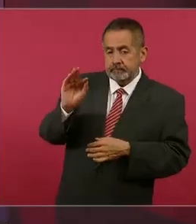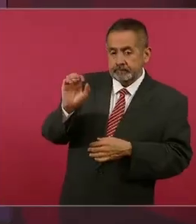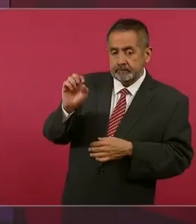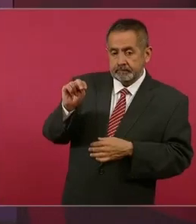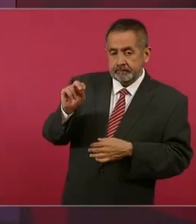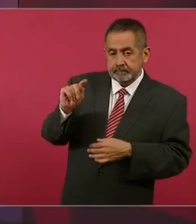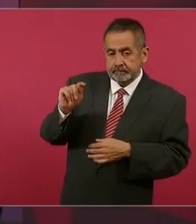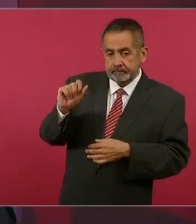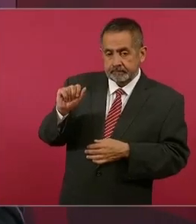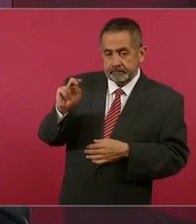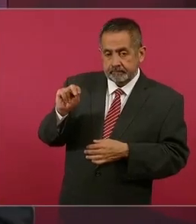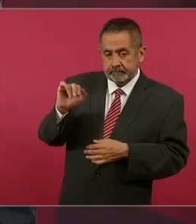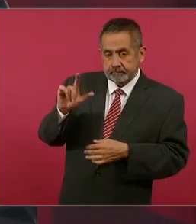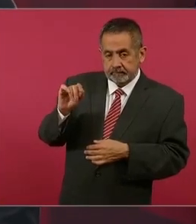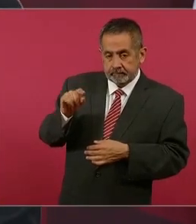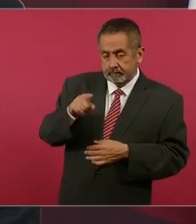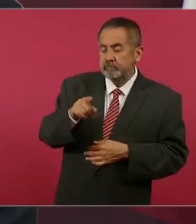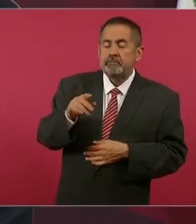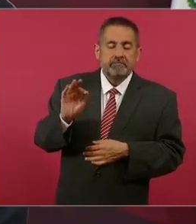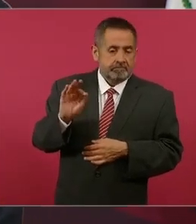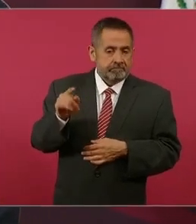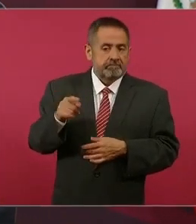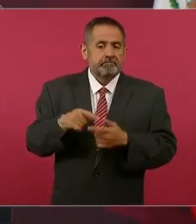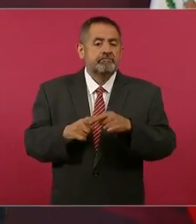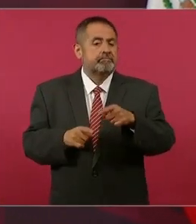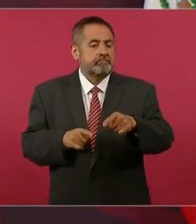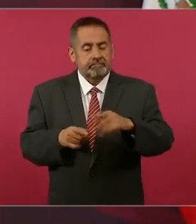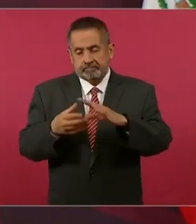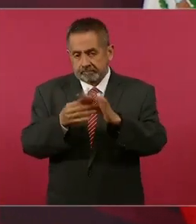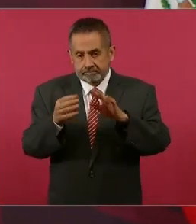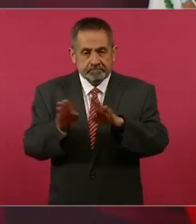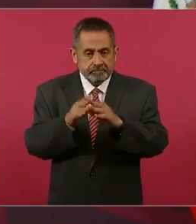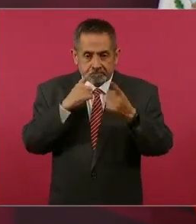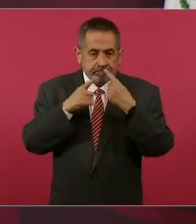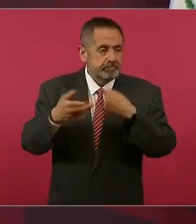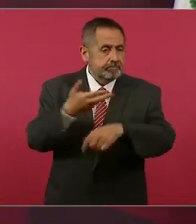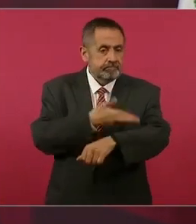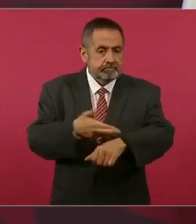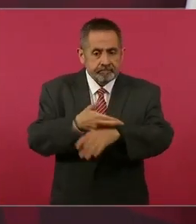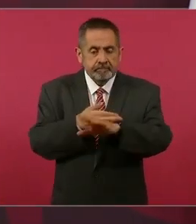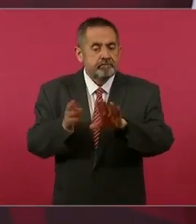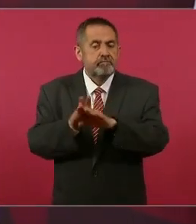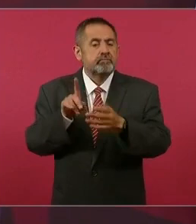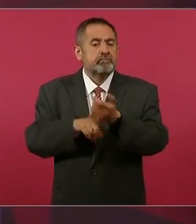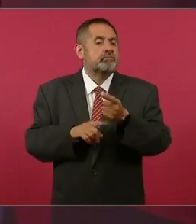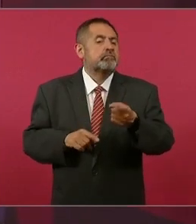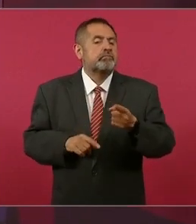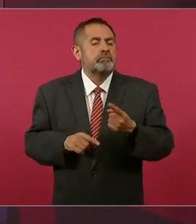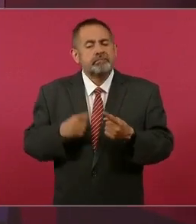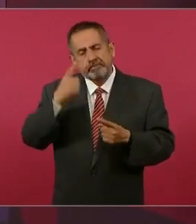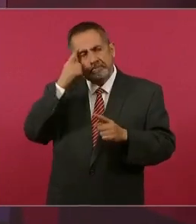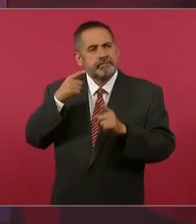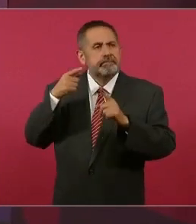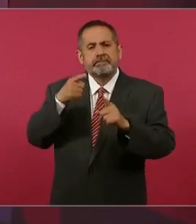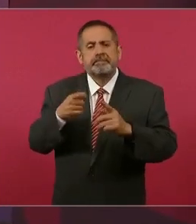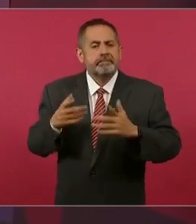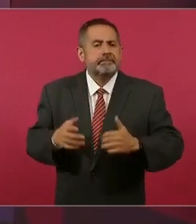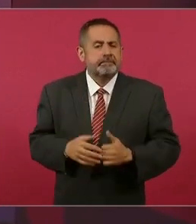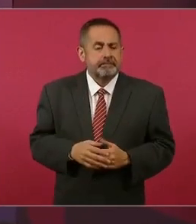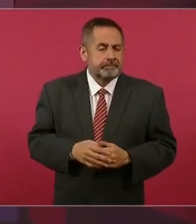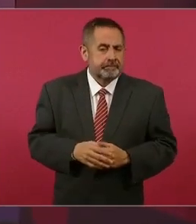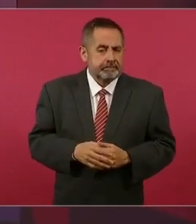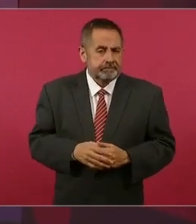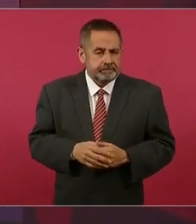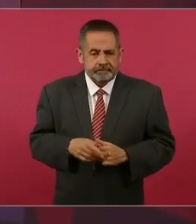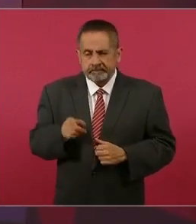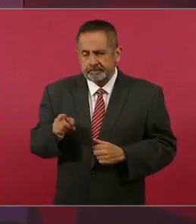fentanilo, de todo lo que se está haciendo, con el propósito de